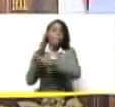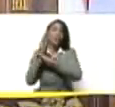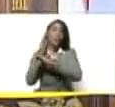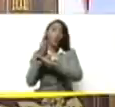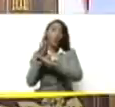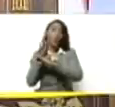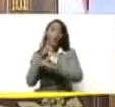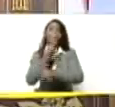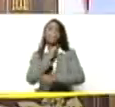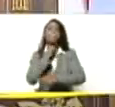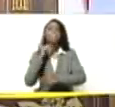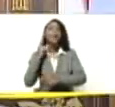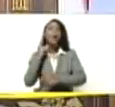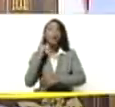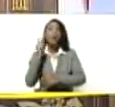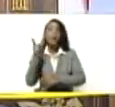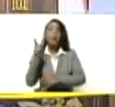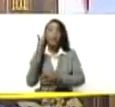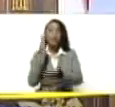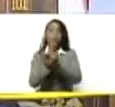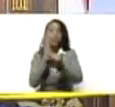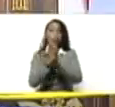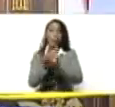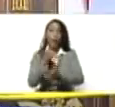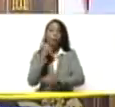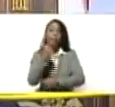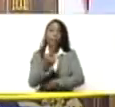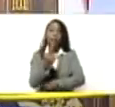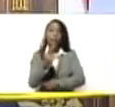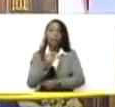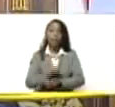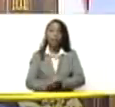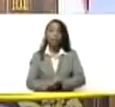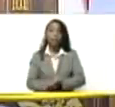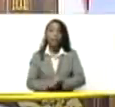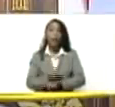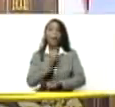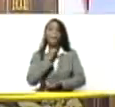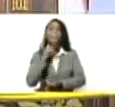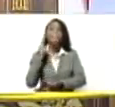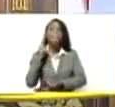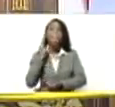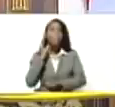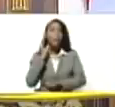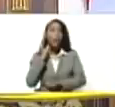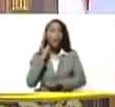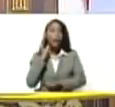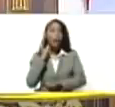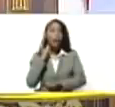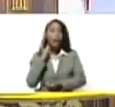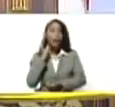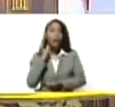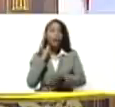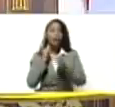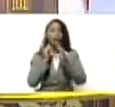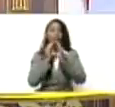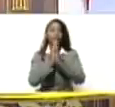segunda tiene que ver presidente con la formalización el estado la burocracia como usted bien lo decía dificulta a los